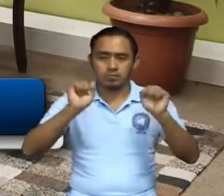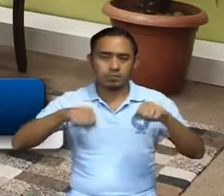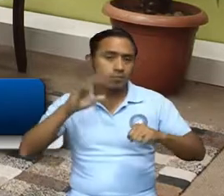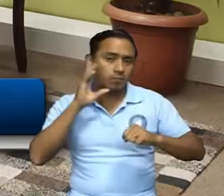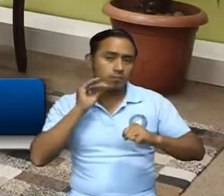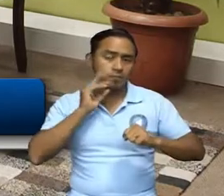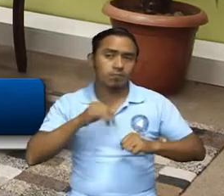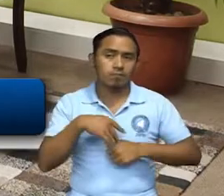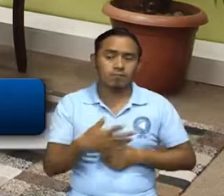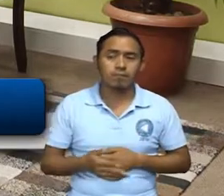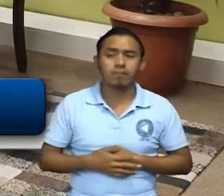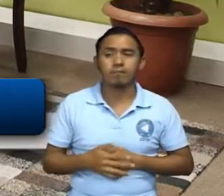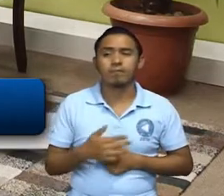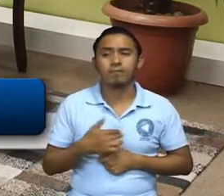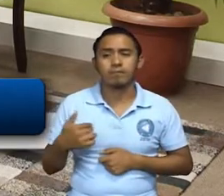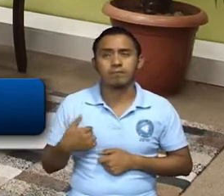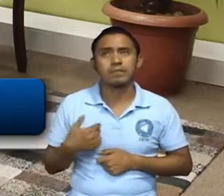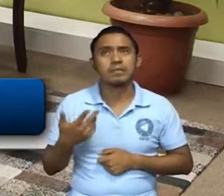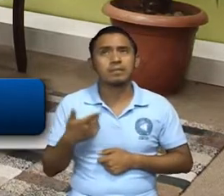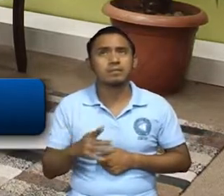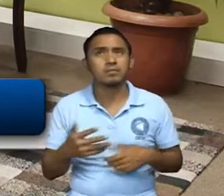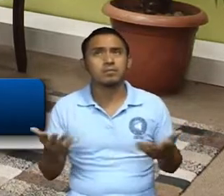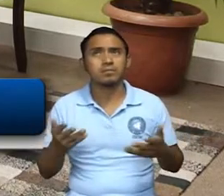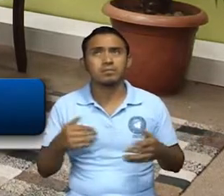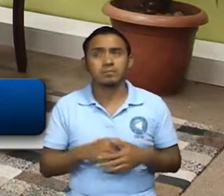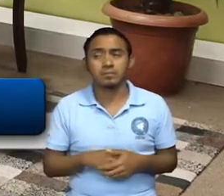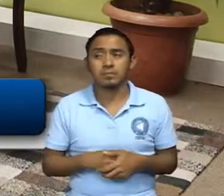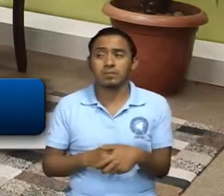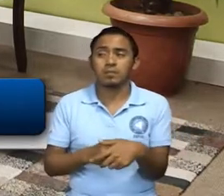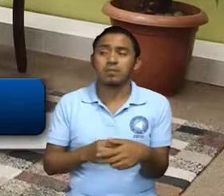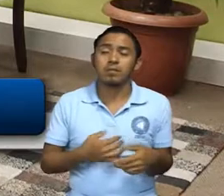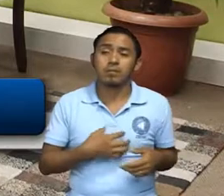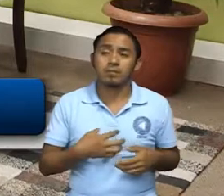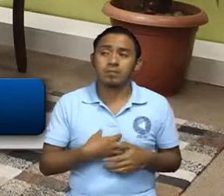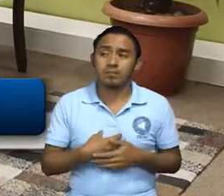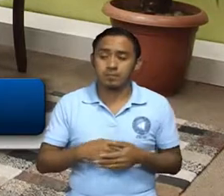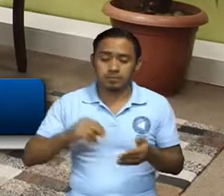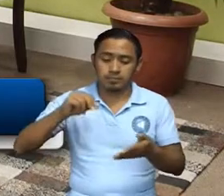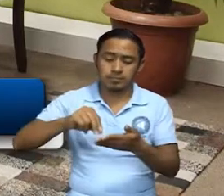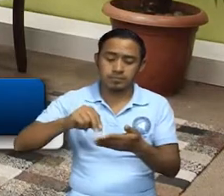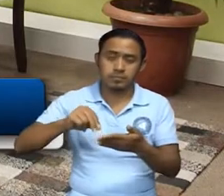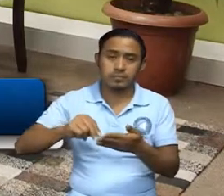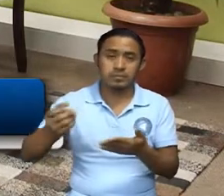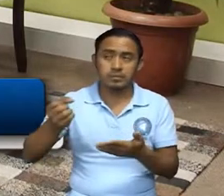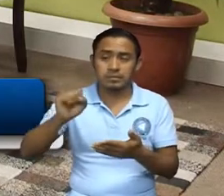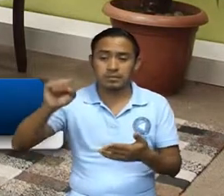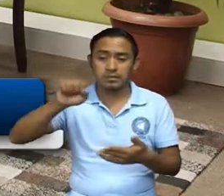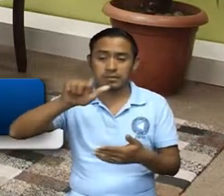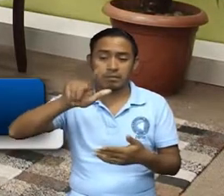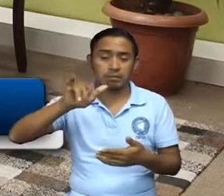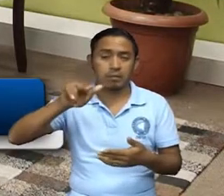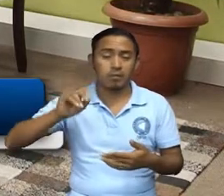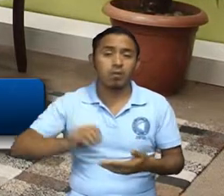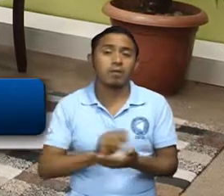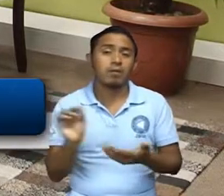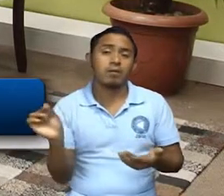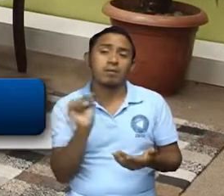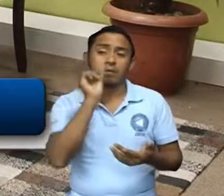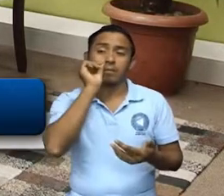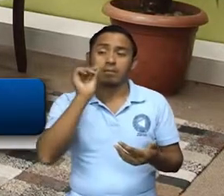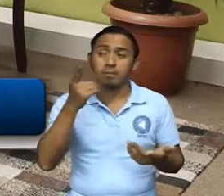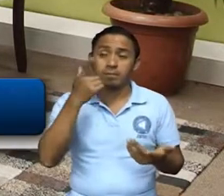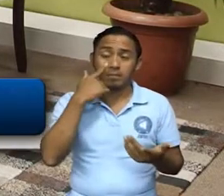eso. Lo que se hace en ese caso son taponamientos nasales, hasta posteriormente o posteriormente mirar lo que es la causa